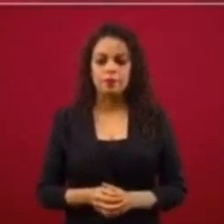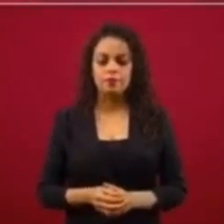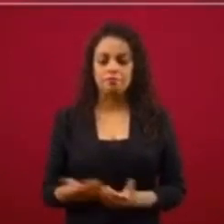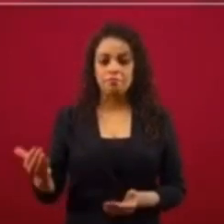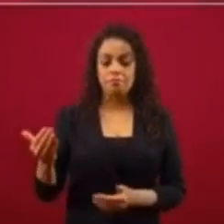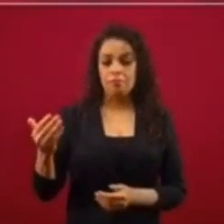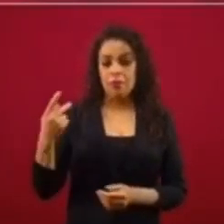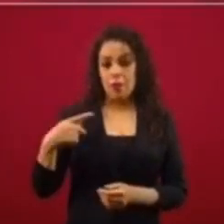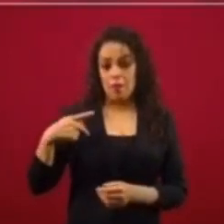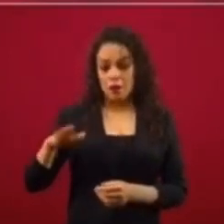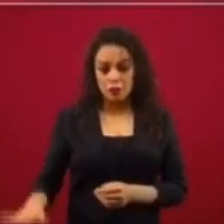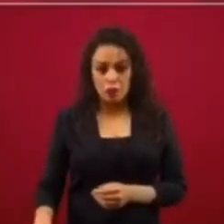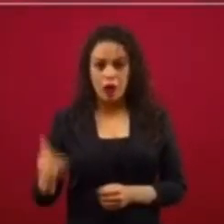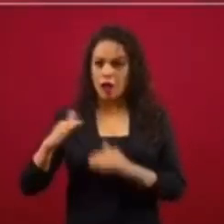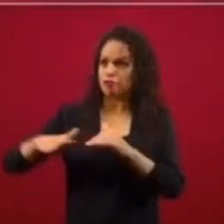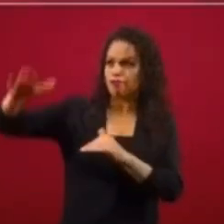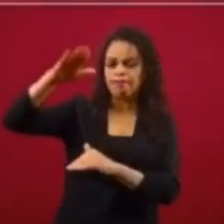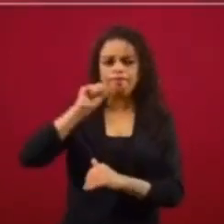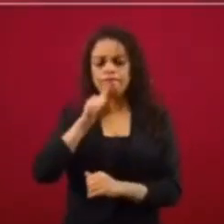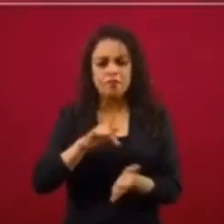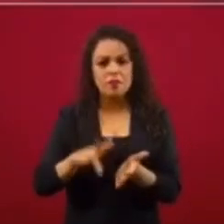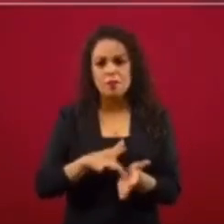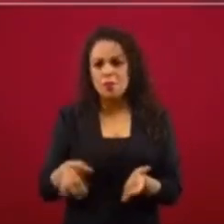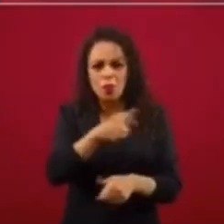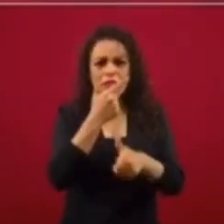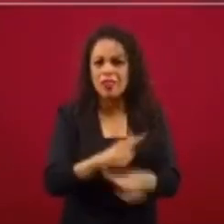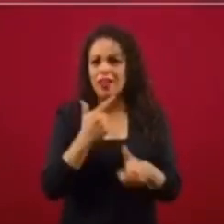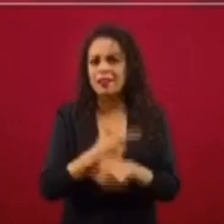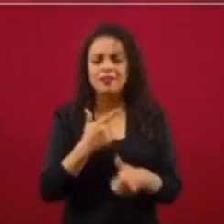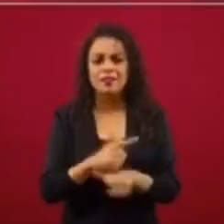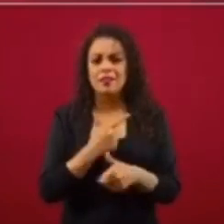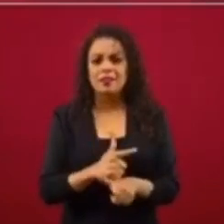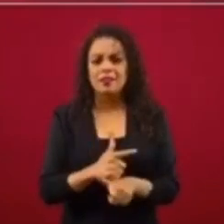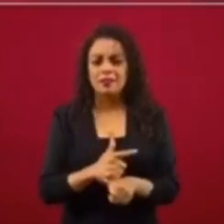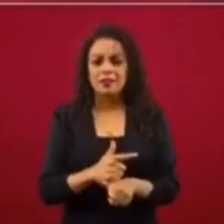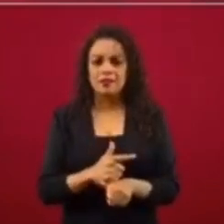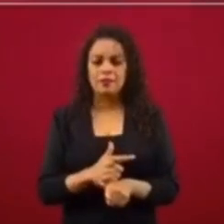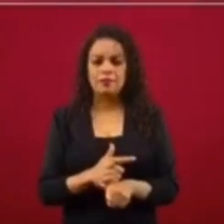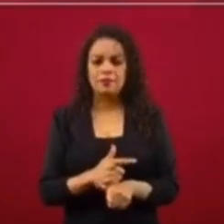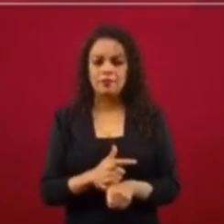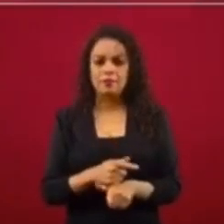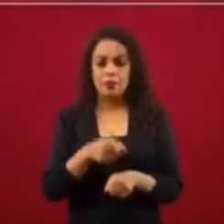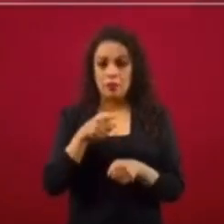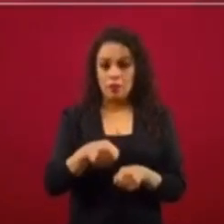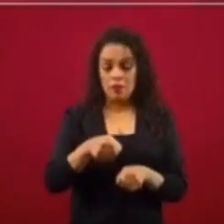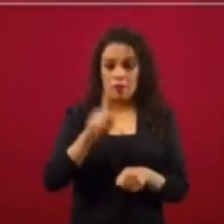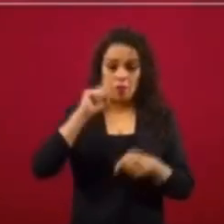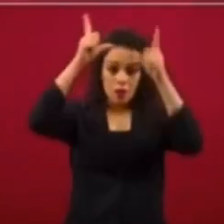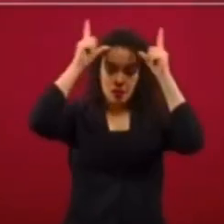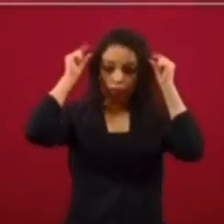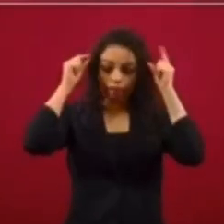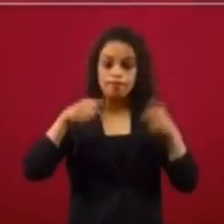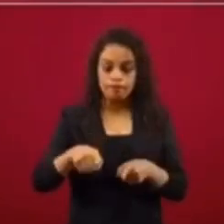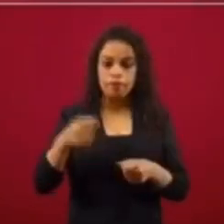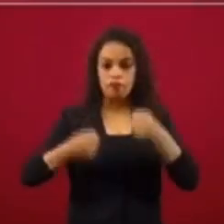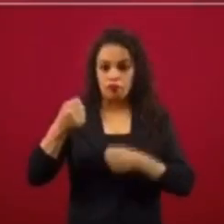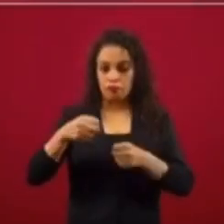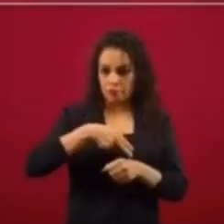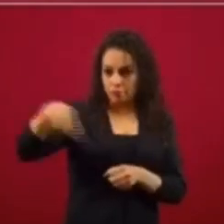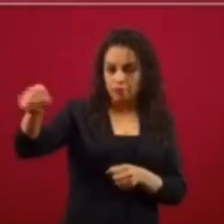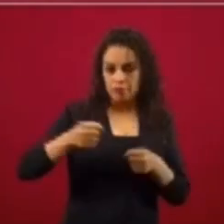de arriba y de abajo, taxistas que llevan a una enfermera